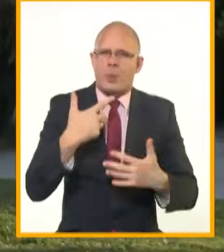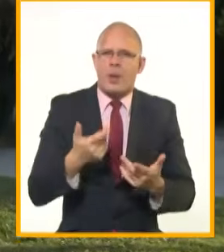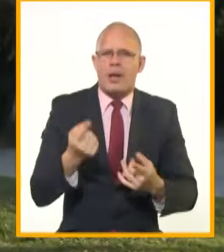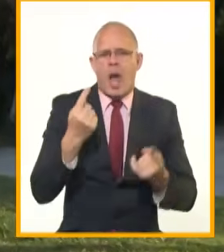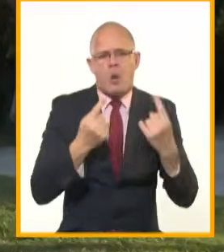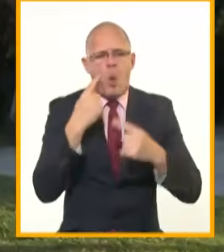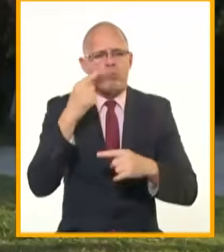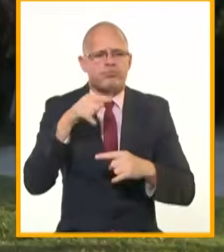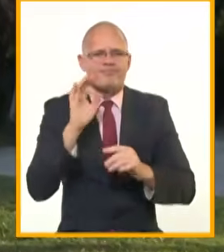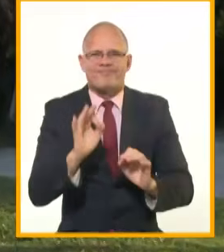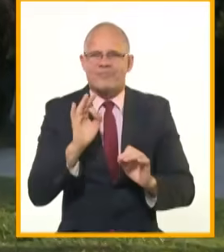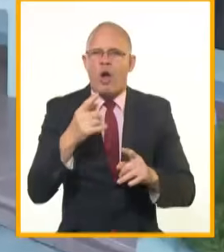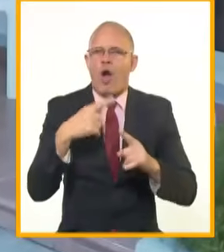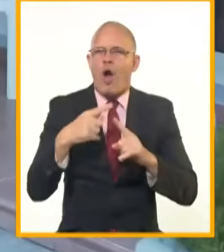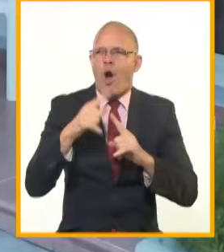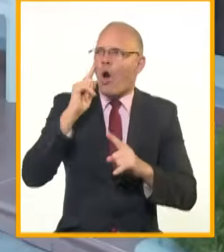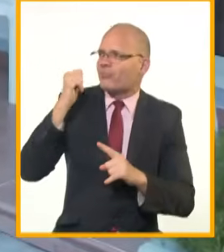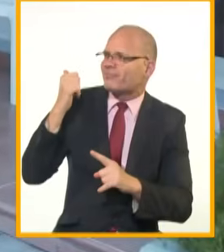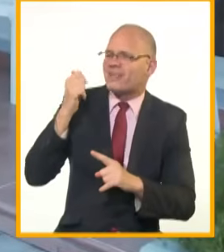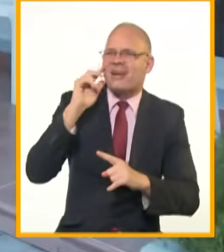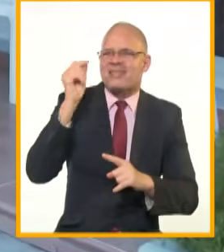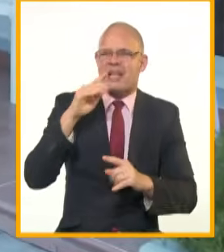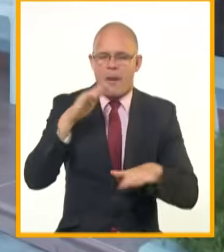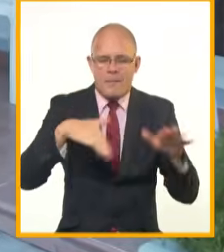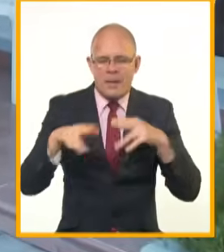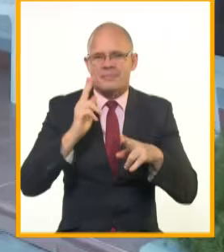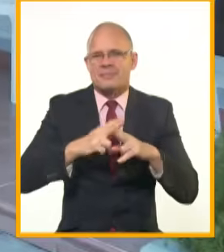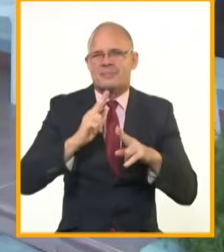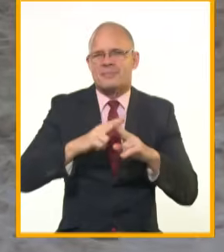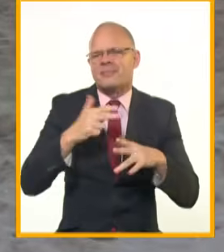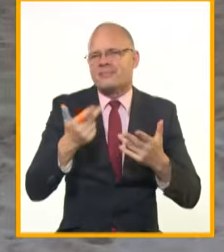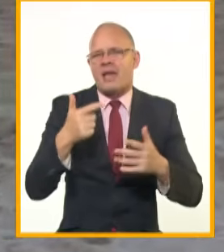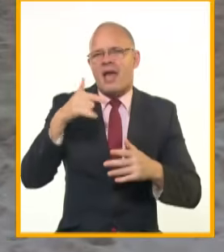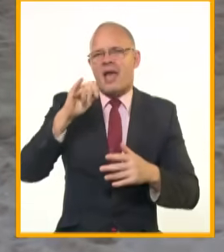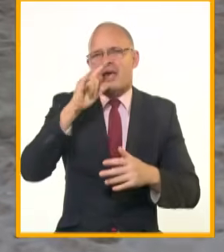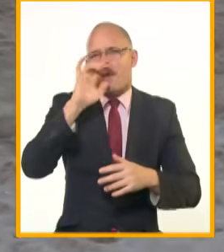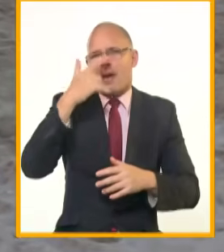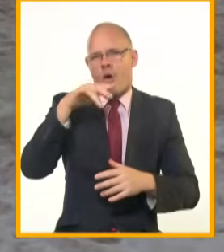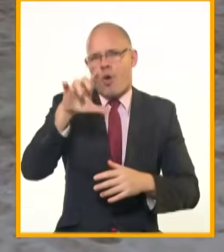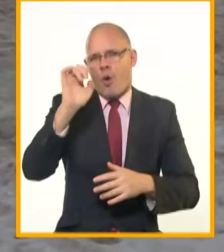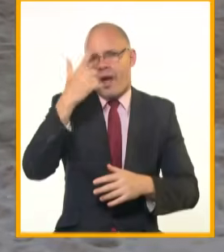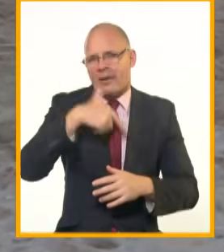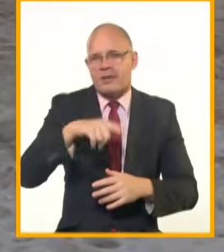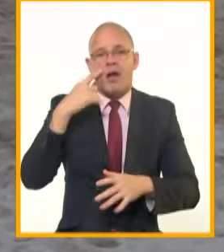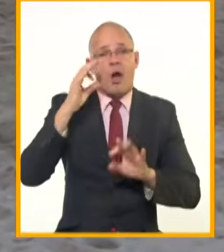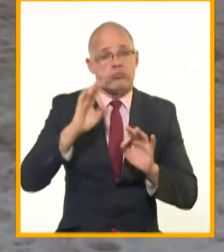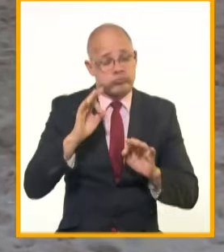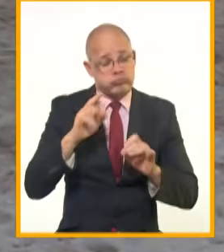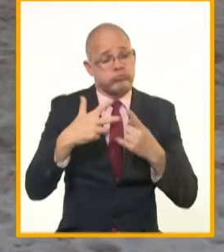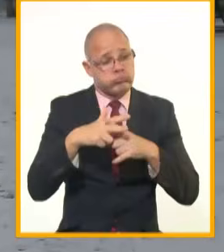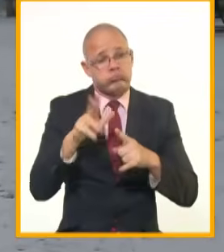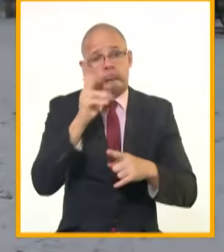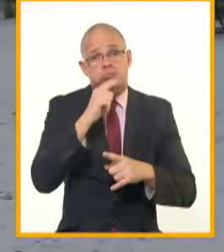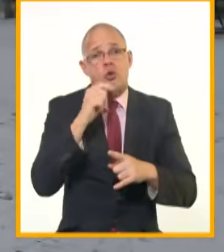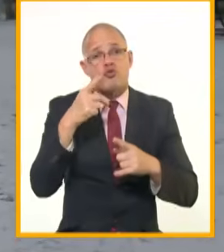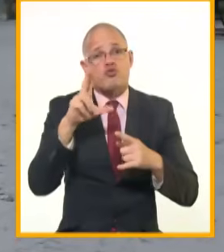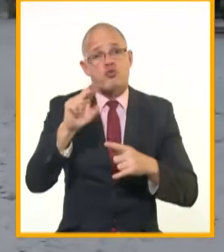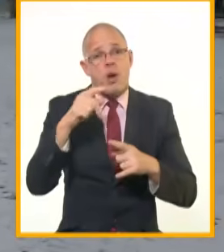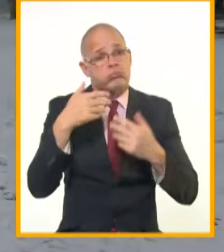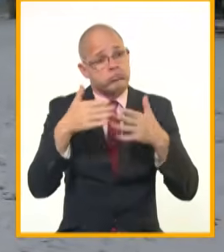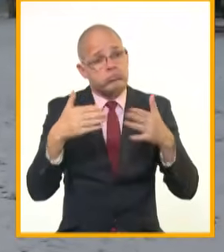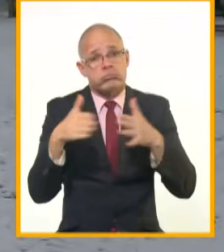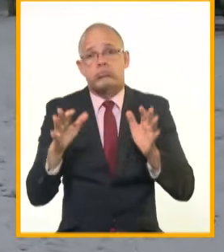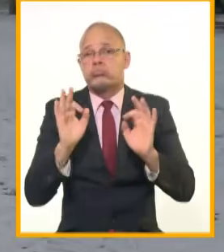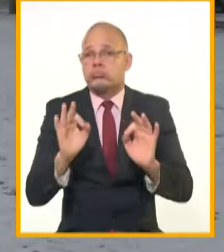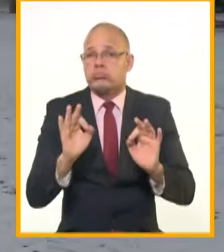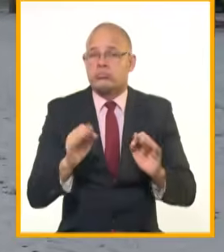encuentra el Starfish Jibacoa, que ha renovado su oferta para recibir al cliente combinada con la calidad humana de su equipo de trabajo.